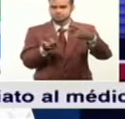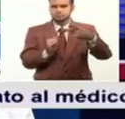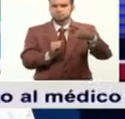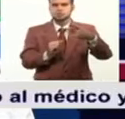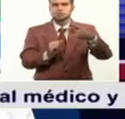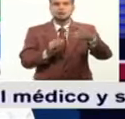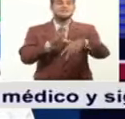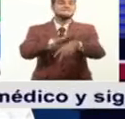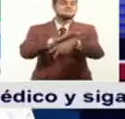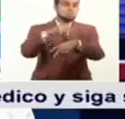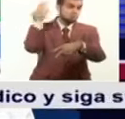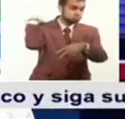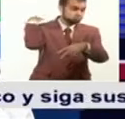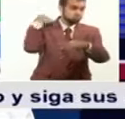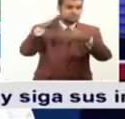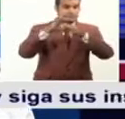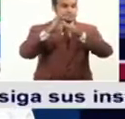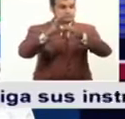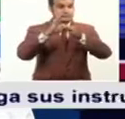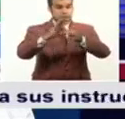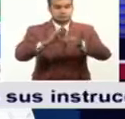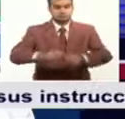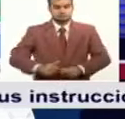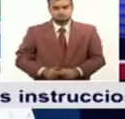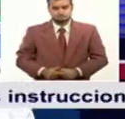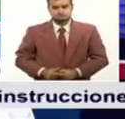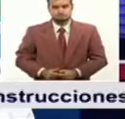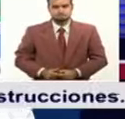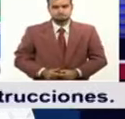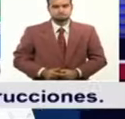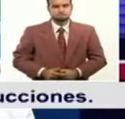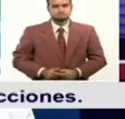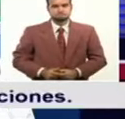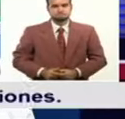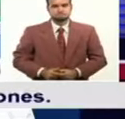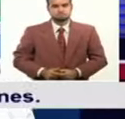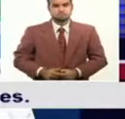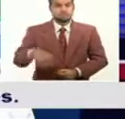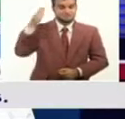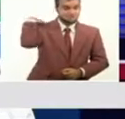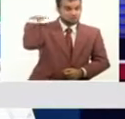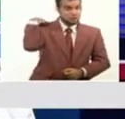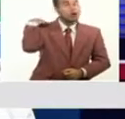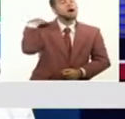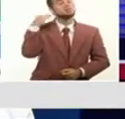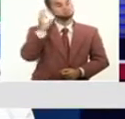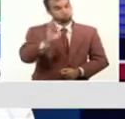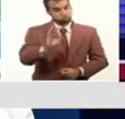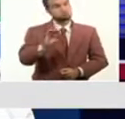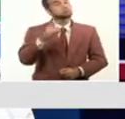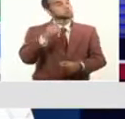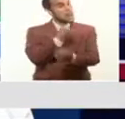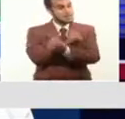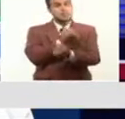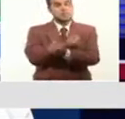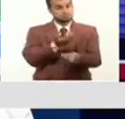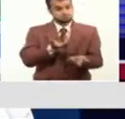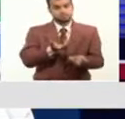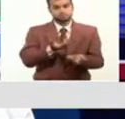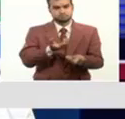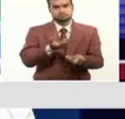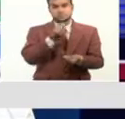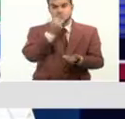pulmonar obstructiva crónica, que esta sí es una comorbilidad que generalmente se asocia con un